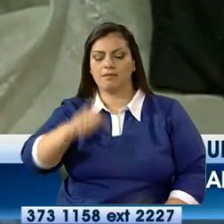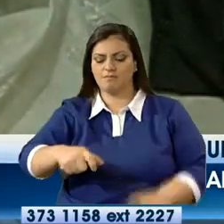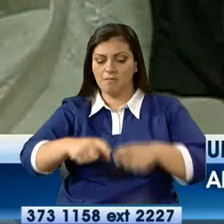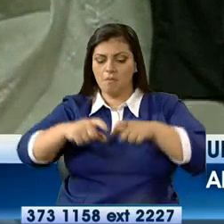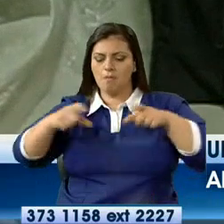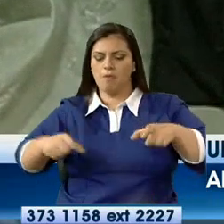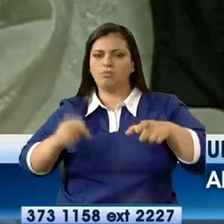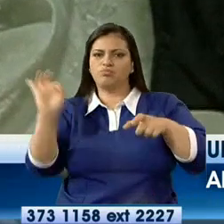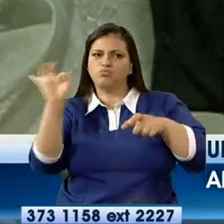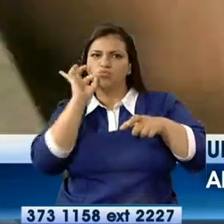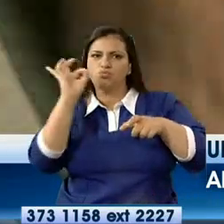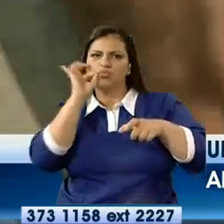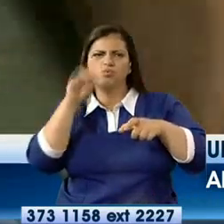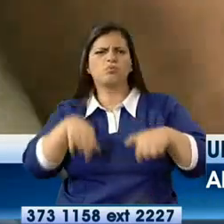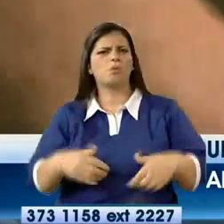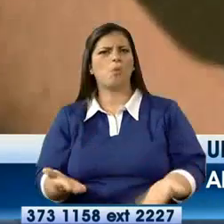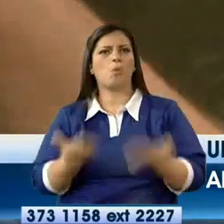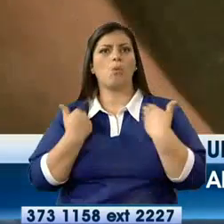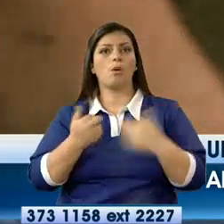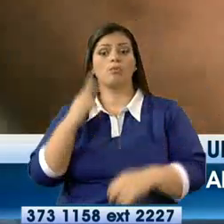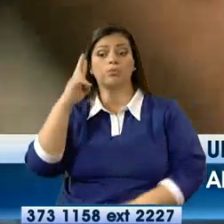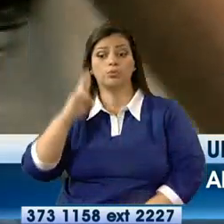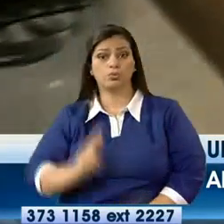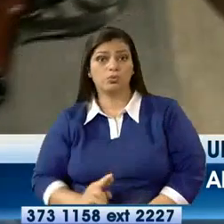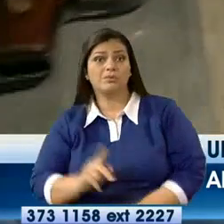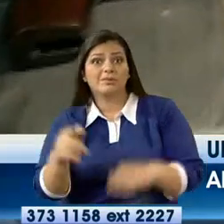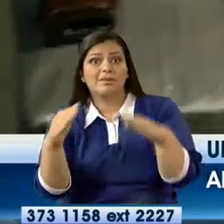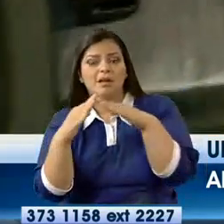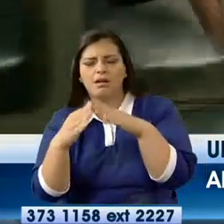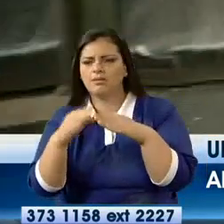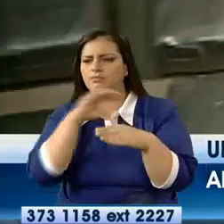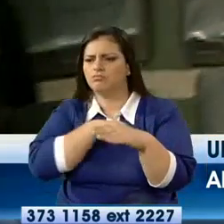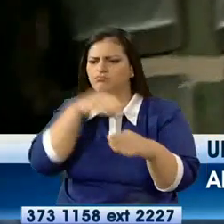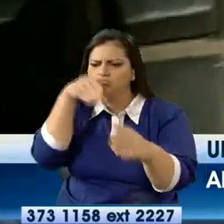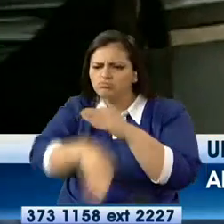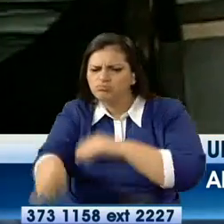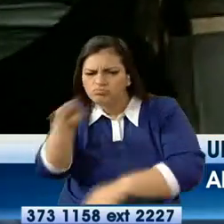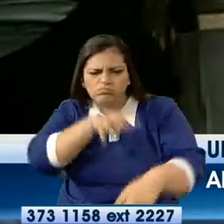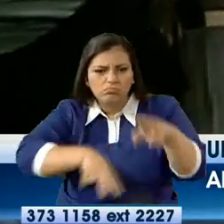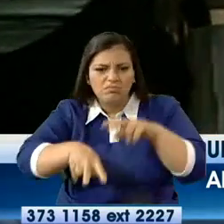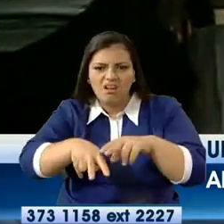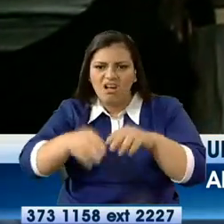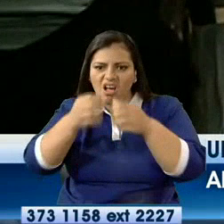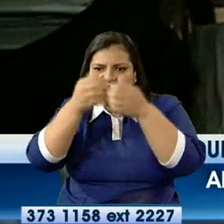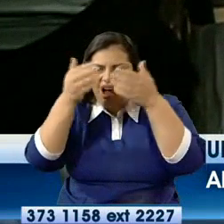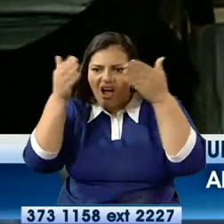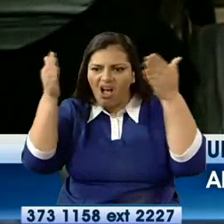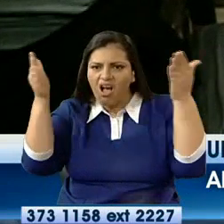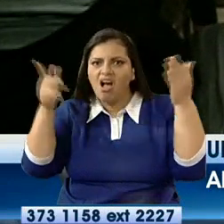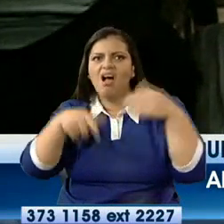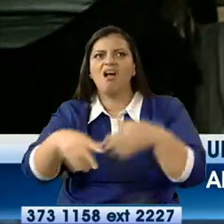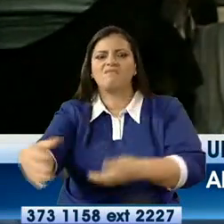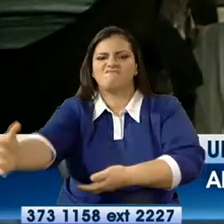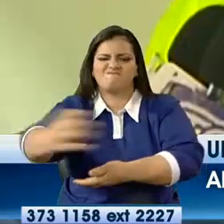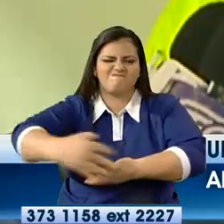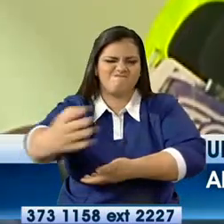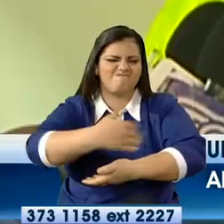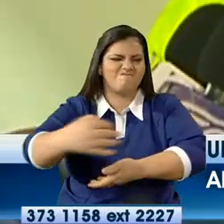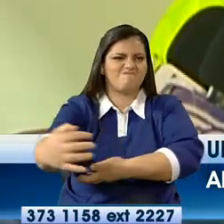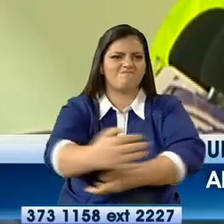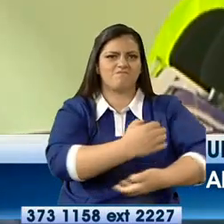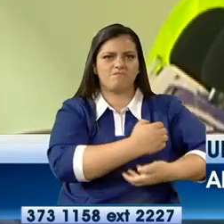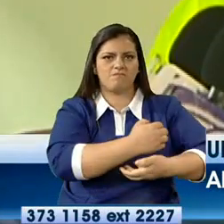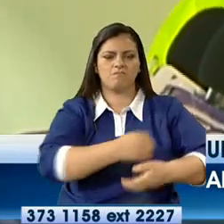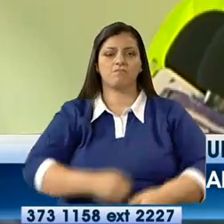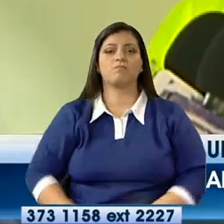ubicado en el sector del Guasmo Sur. Luego de haber realizado tareas de gestión investigativas por parte del Servicio Antinarcóticos de la Policía,